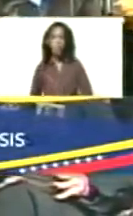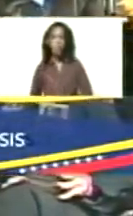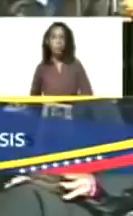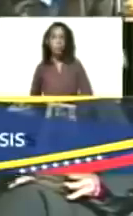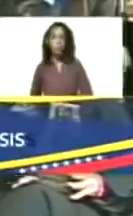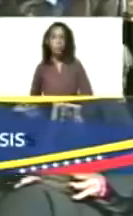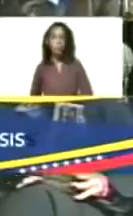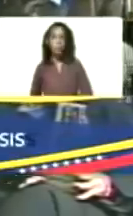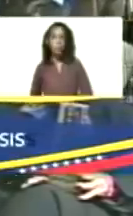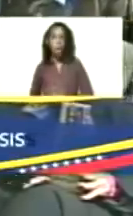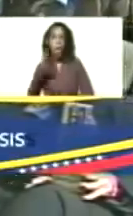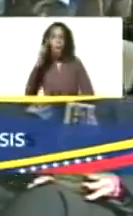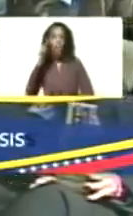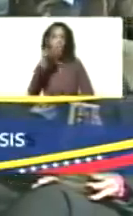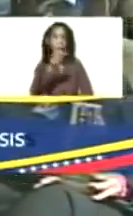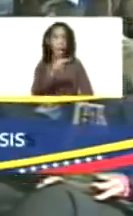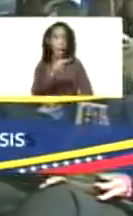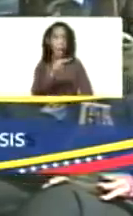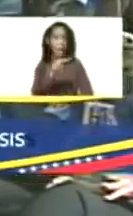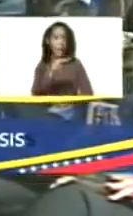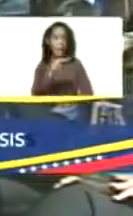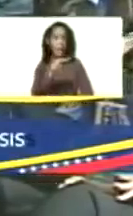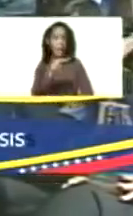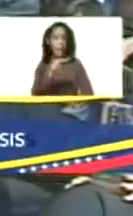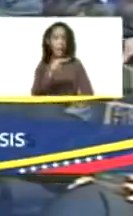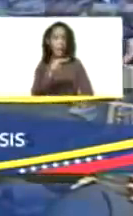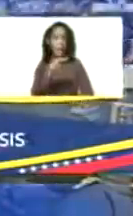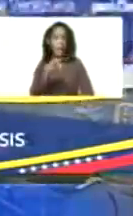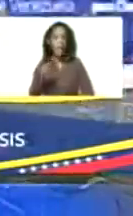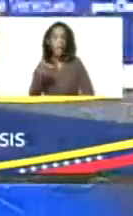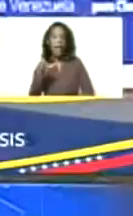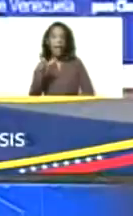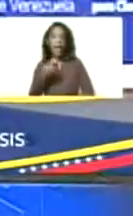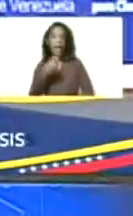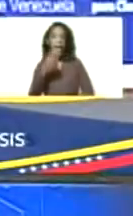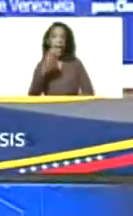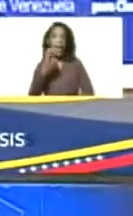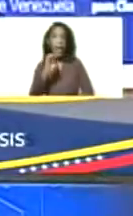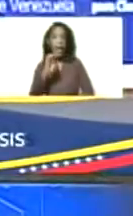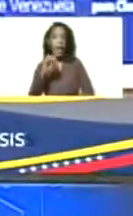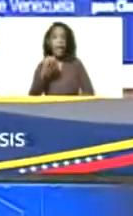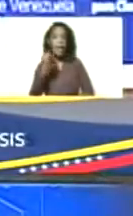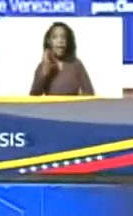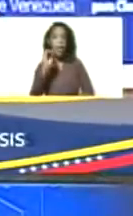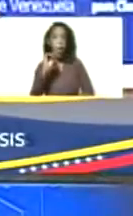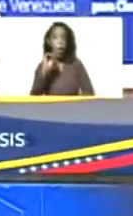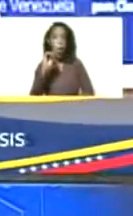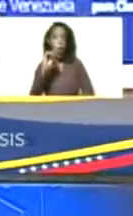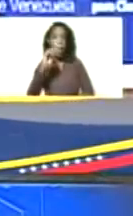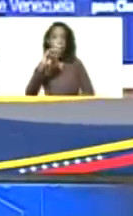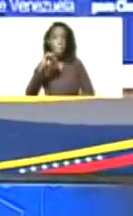Los vigilantes geniómicos. Cada vez le busca el nombre más raro.